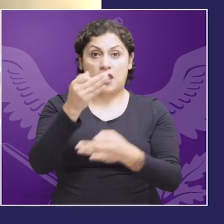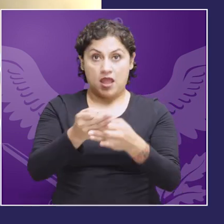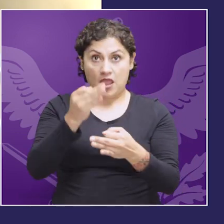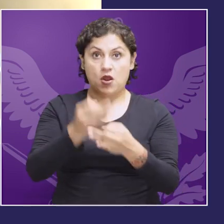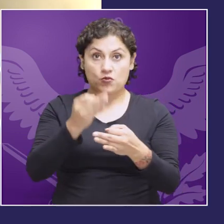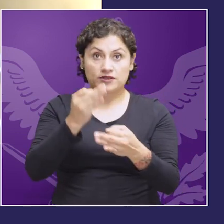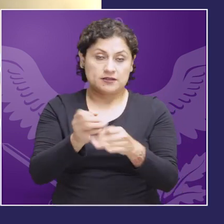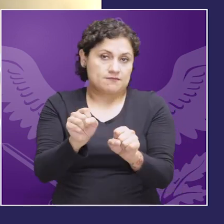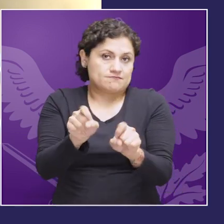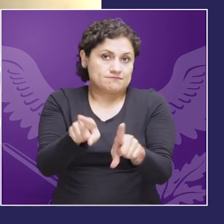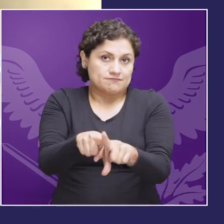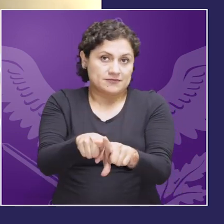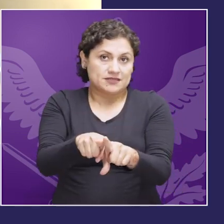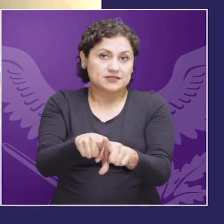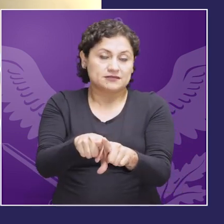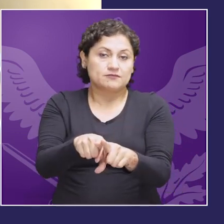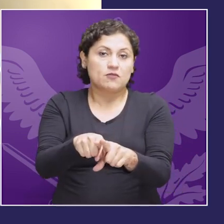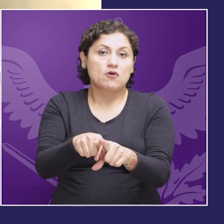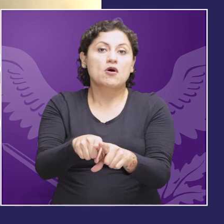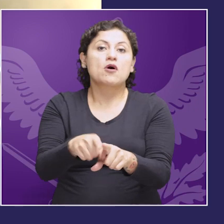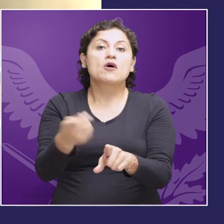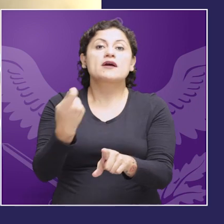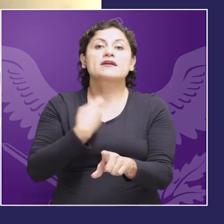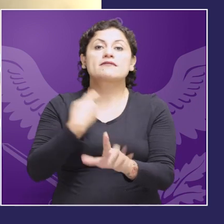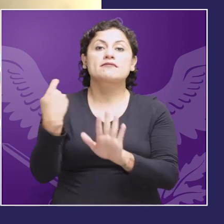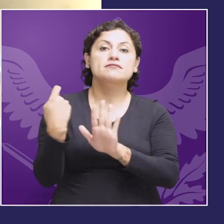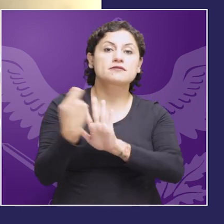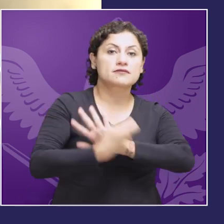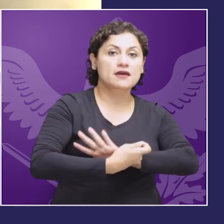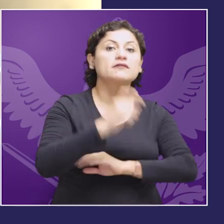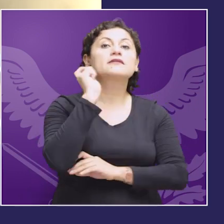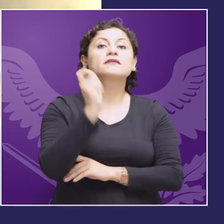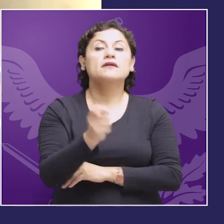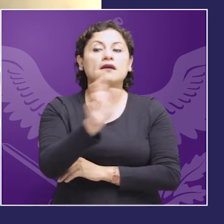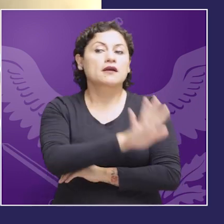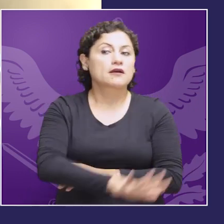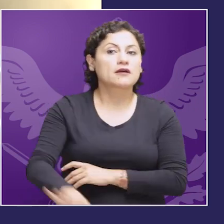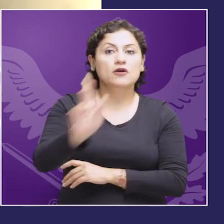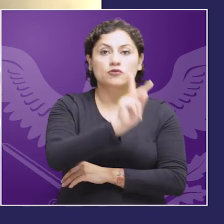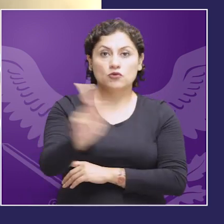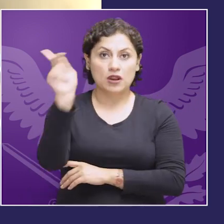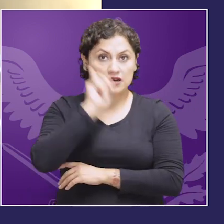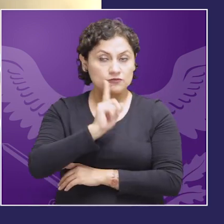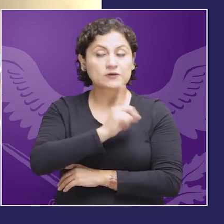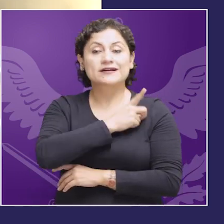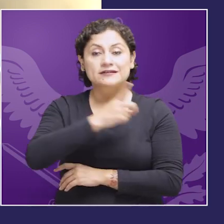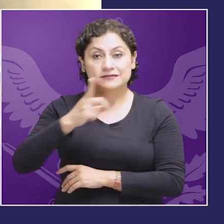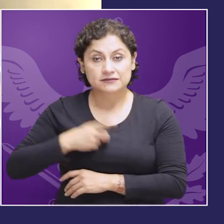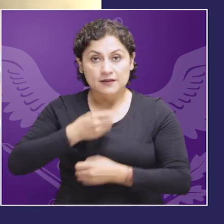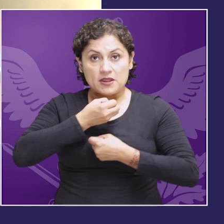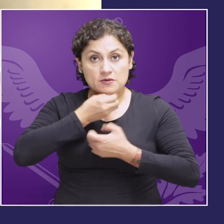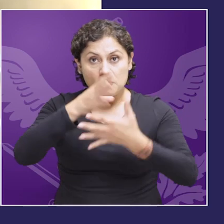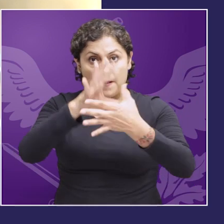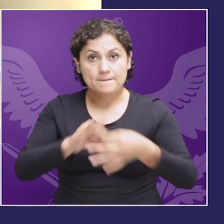en esta lógica también de la interseccionalidad que todas las mujeres tienen que contar. Ahora que